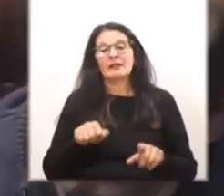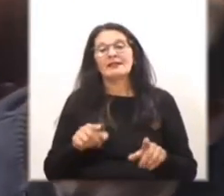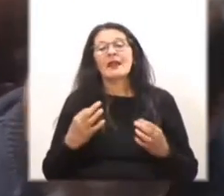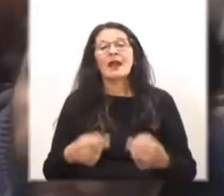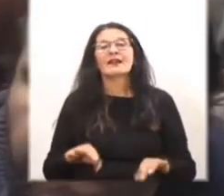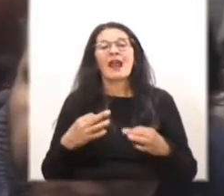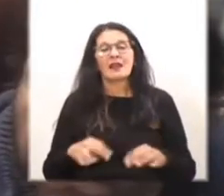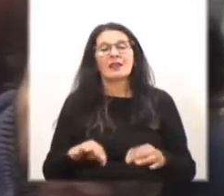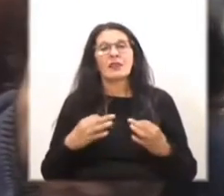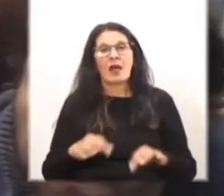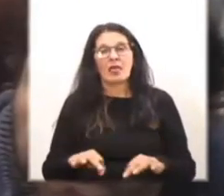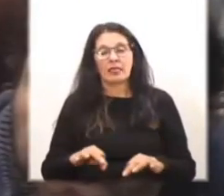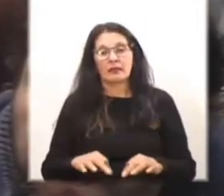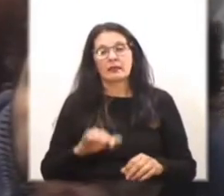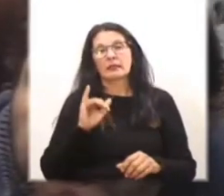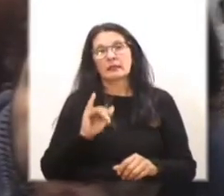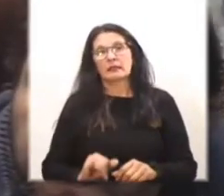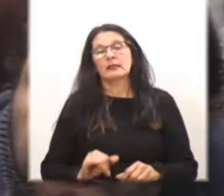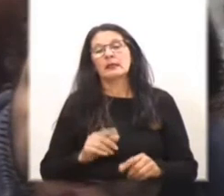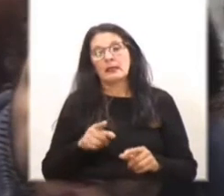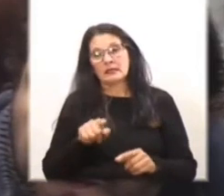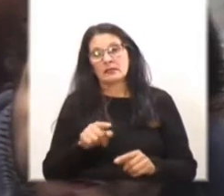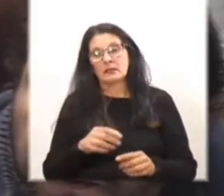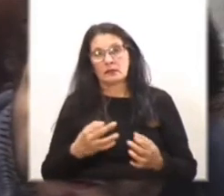realidad y los hechos son los que son.